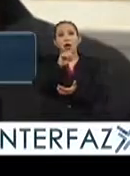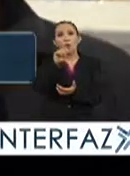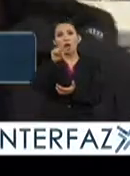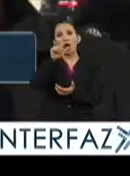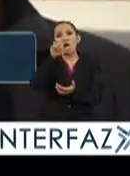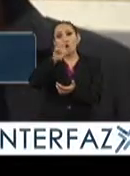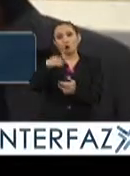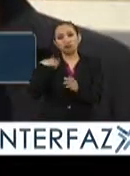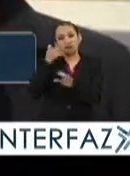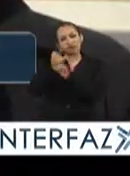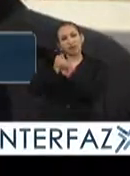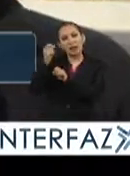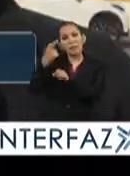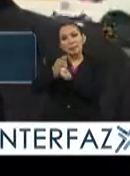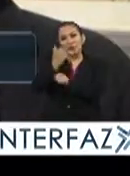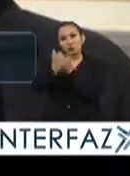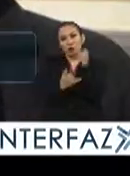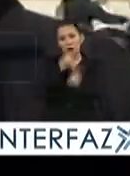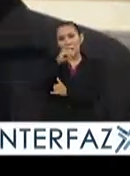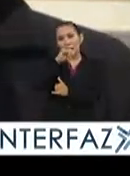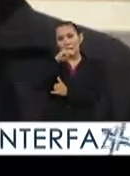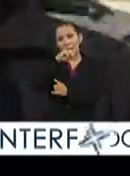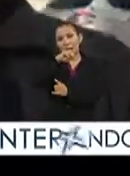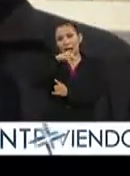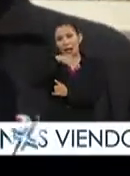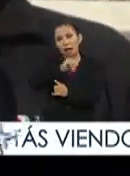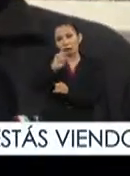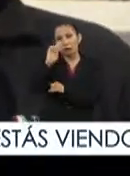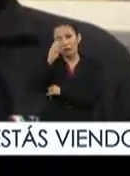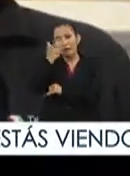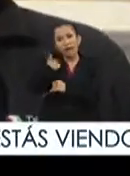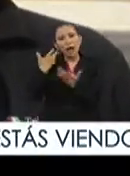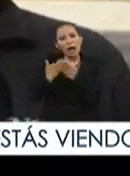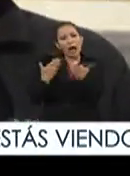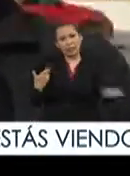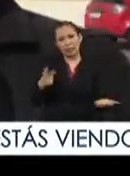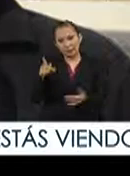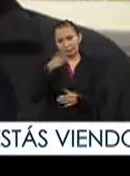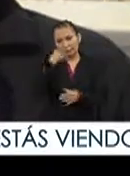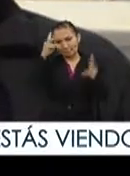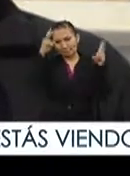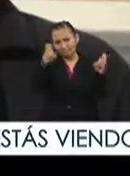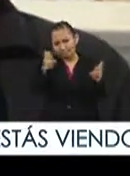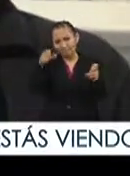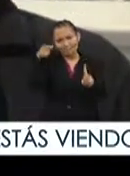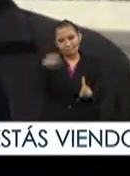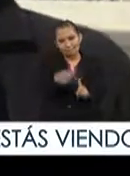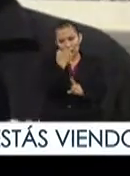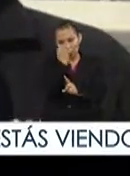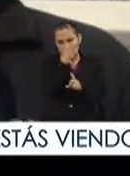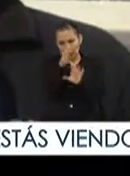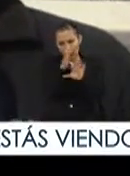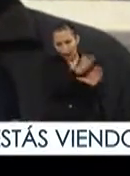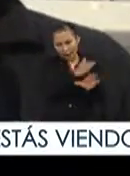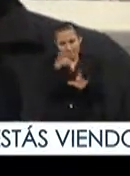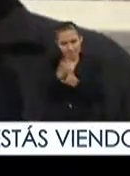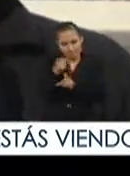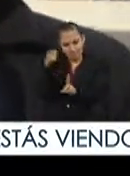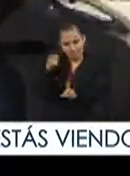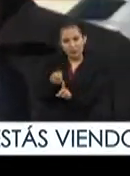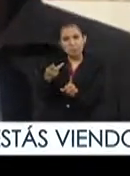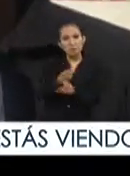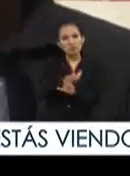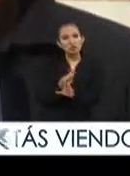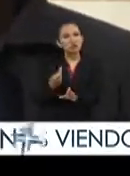lo dicen, todavía en la cobertura de estos primeros Juegos Panamericanos Universitarios. Jorge, antes de hablar del tema académico, vámonos a lo